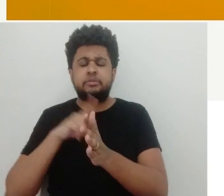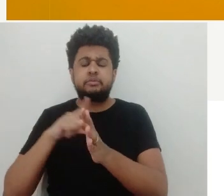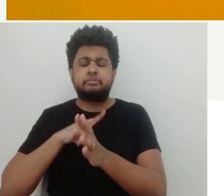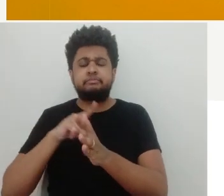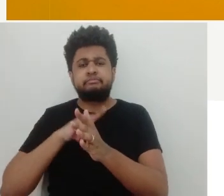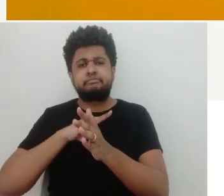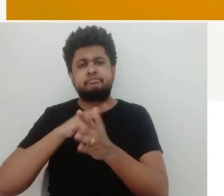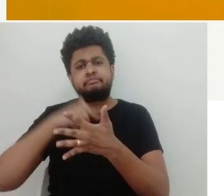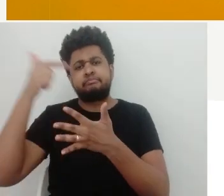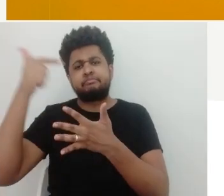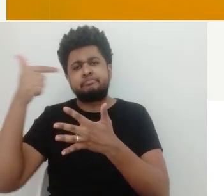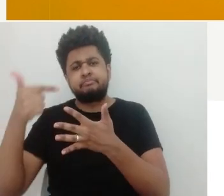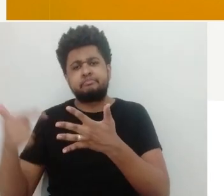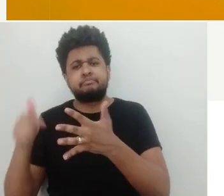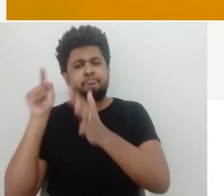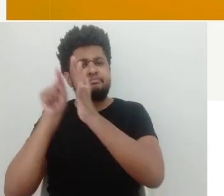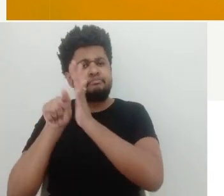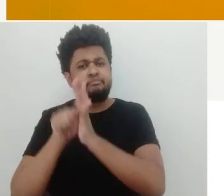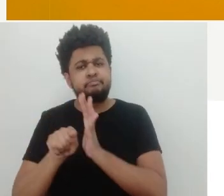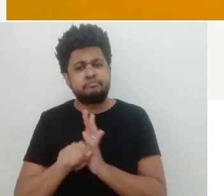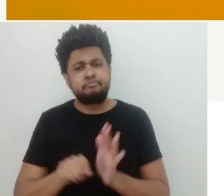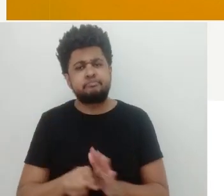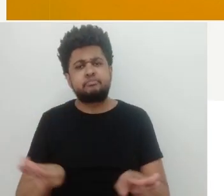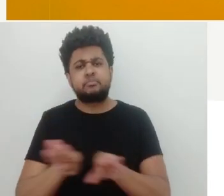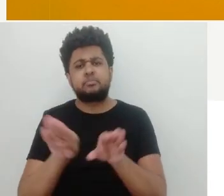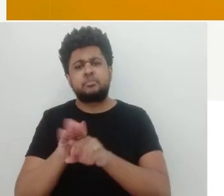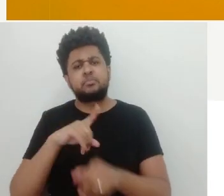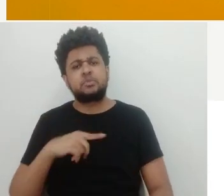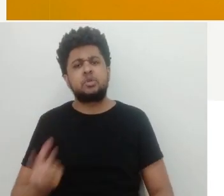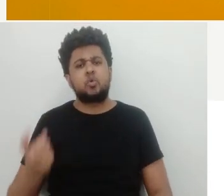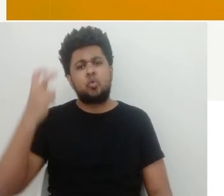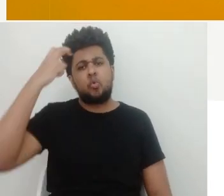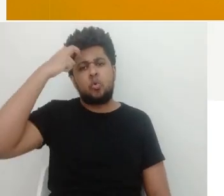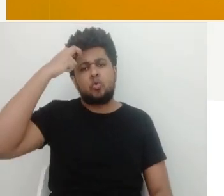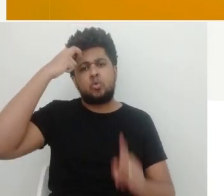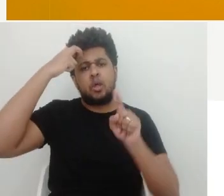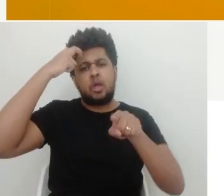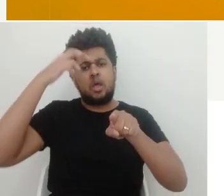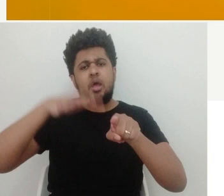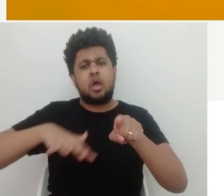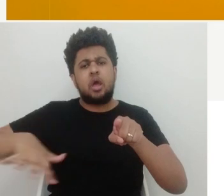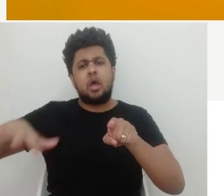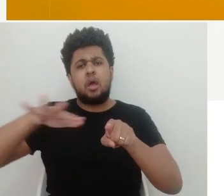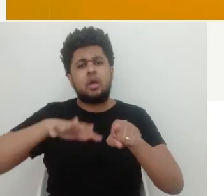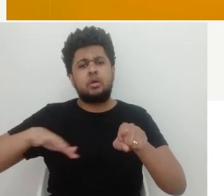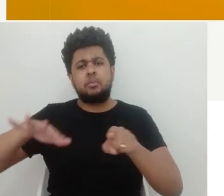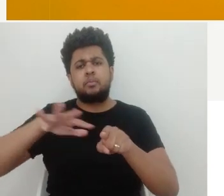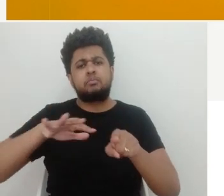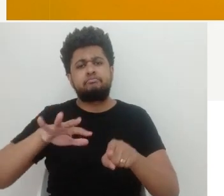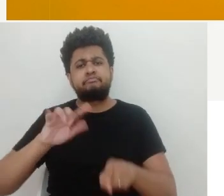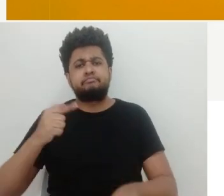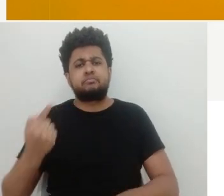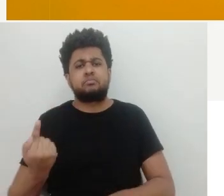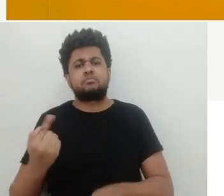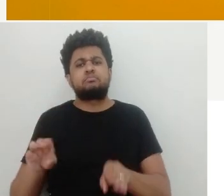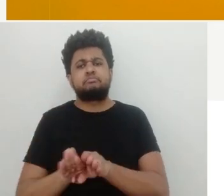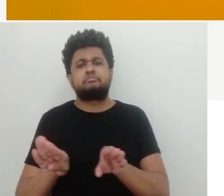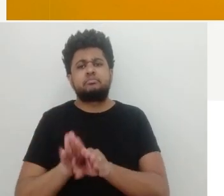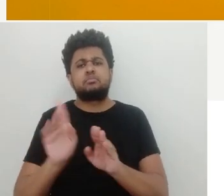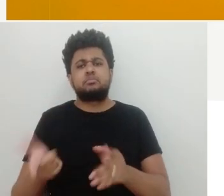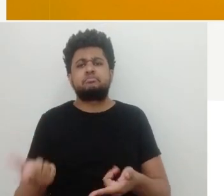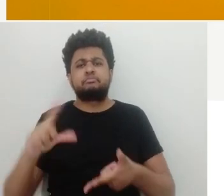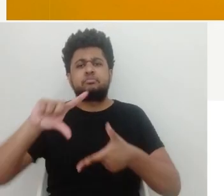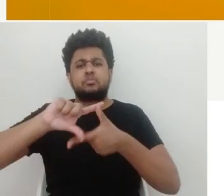la cultura como un ámbito autónomo sobre el cual se funda la tradición humanística, y por otro lado,